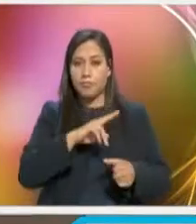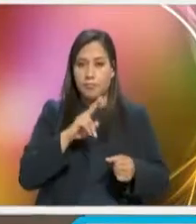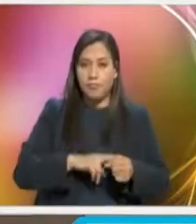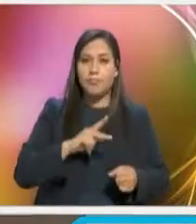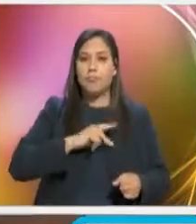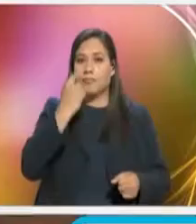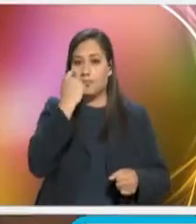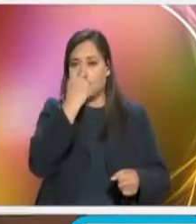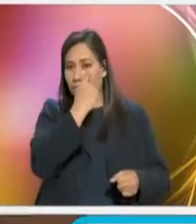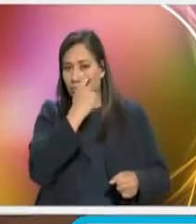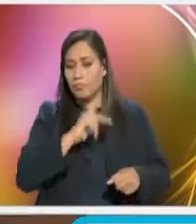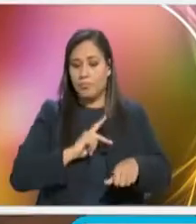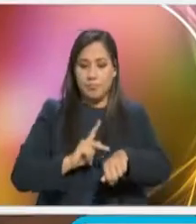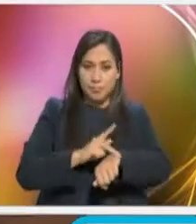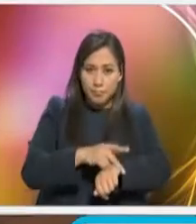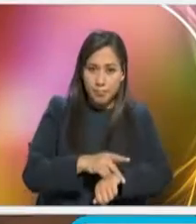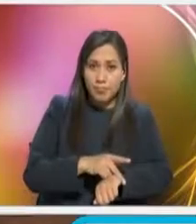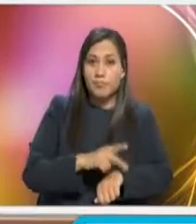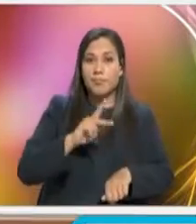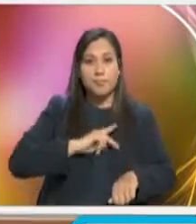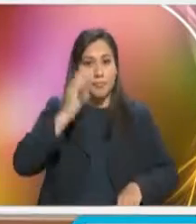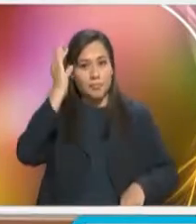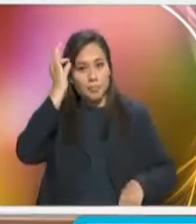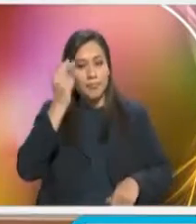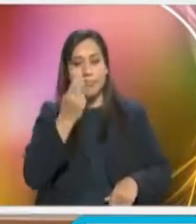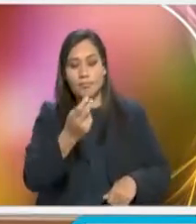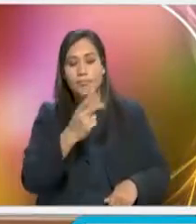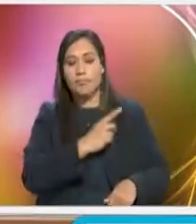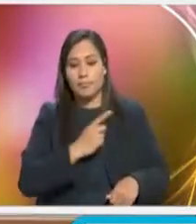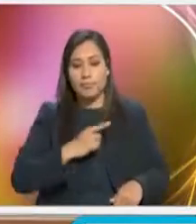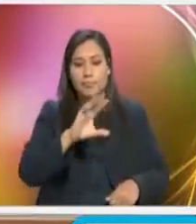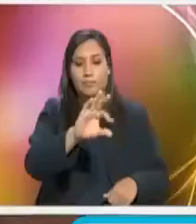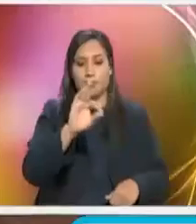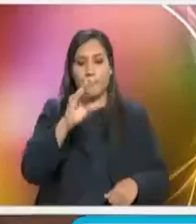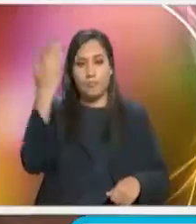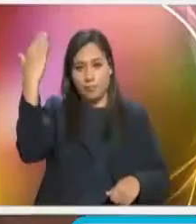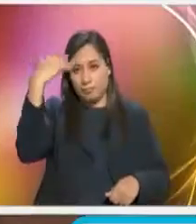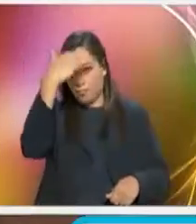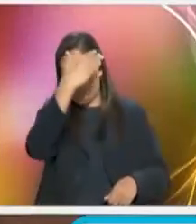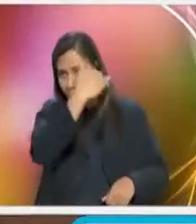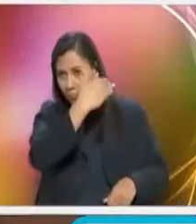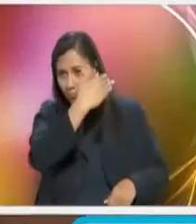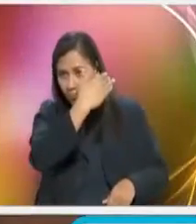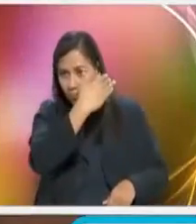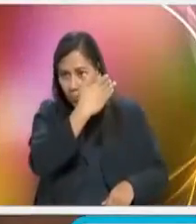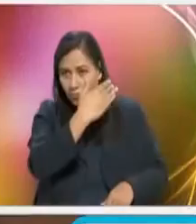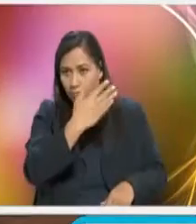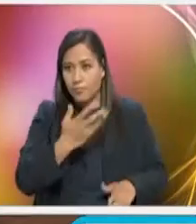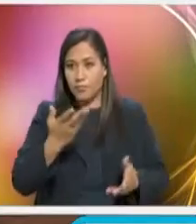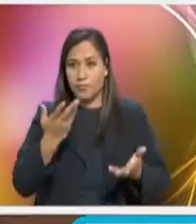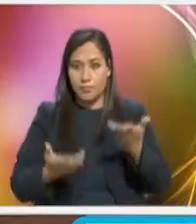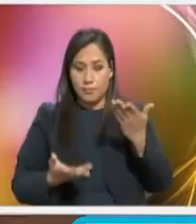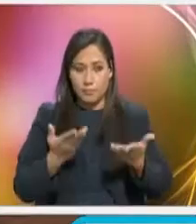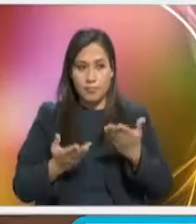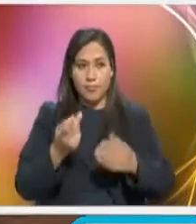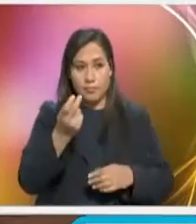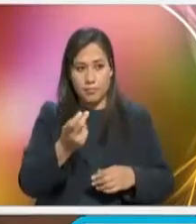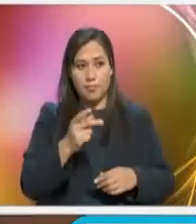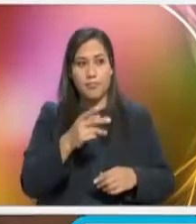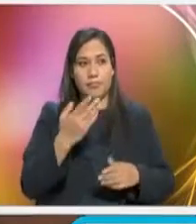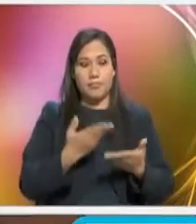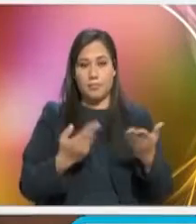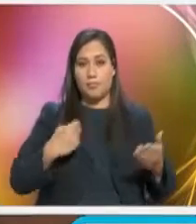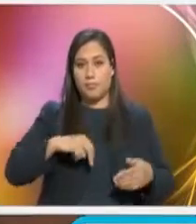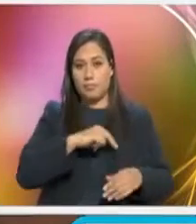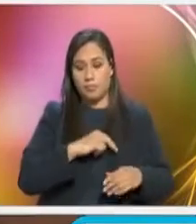nuestra piel y a nuestro cabello. Y es por eso que debemos de elegir tintes que vayan de acuerdo a estas condiciones nuestras. Nosotros tenemos ahora